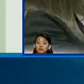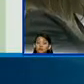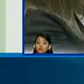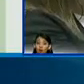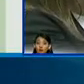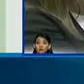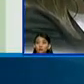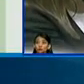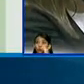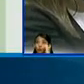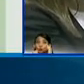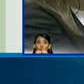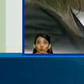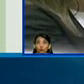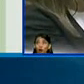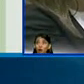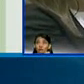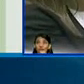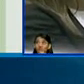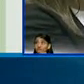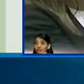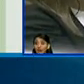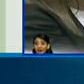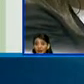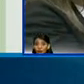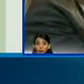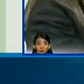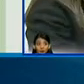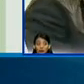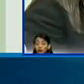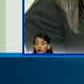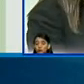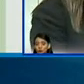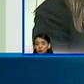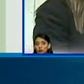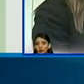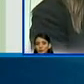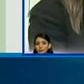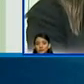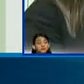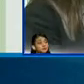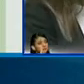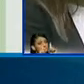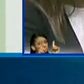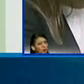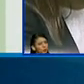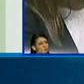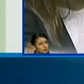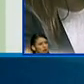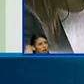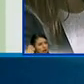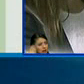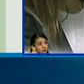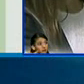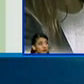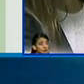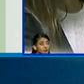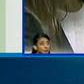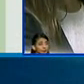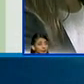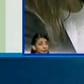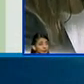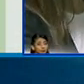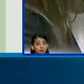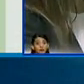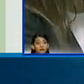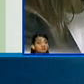la estructura y por ende a la seguridad de los ciudadanos. Alcalde, una pregunta que tiene la ciudadanía es si es que este sismo es